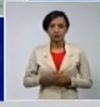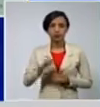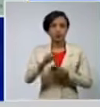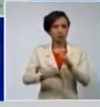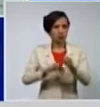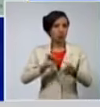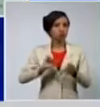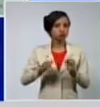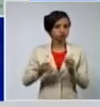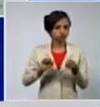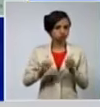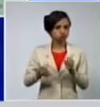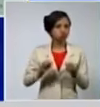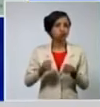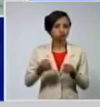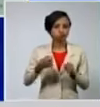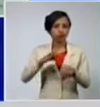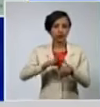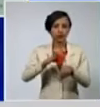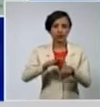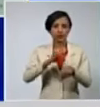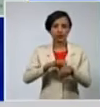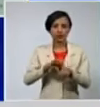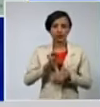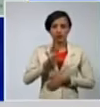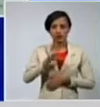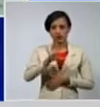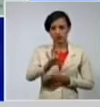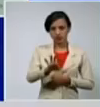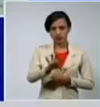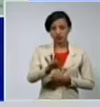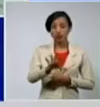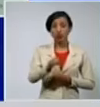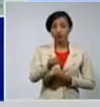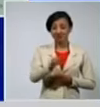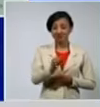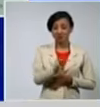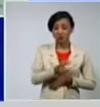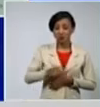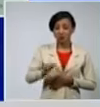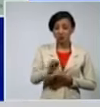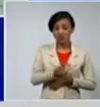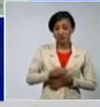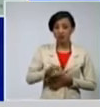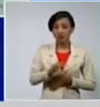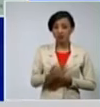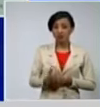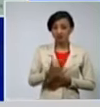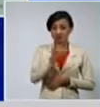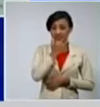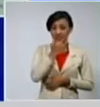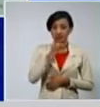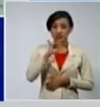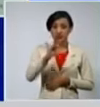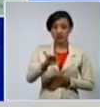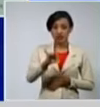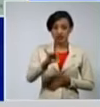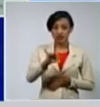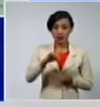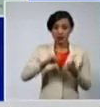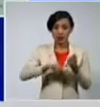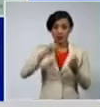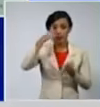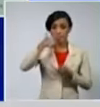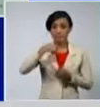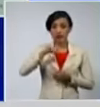pandemia. 5 de sus 11 municipios afectados ayer, 7 en Placeta, 3 en